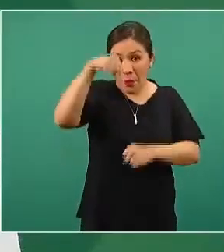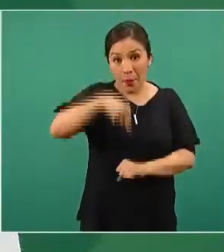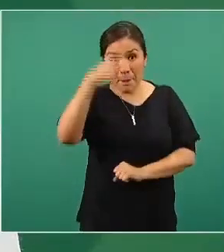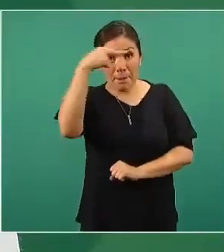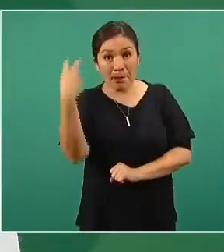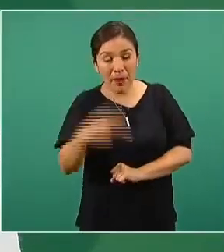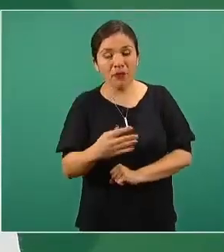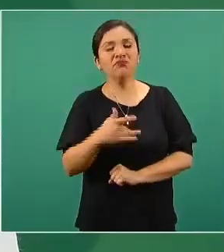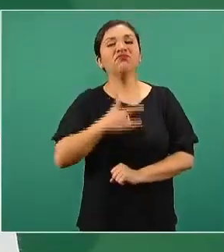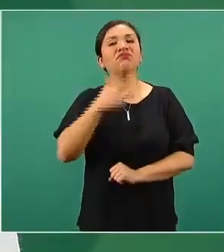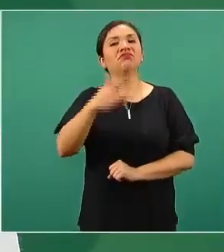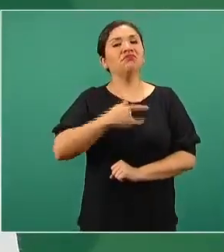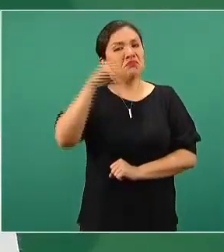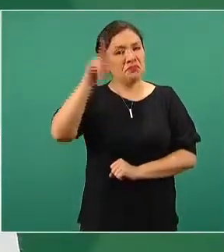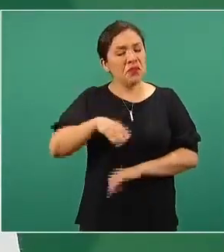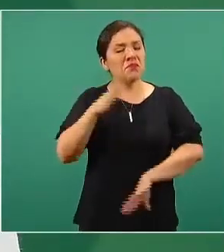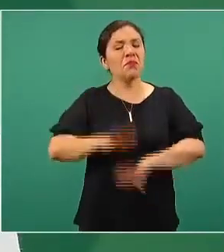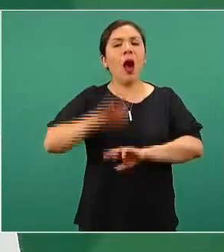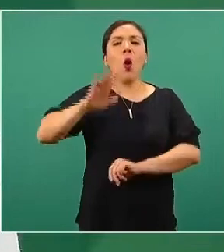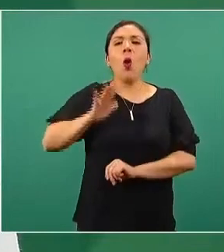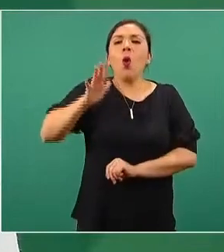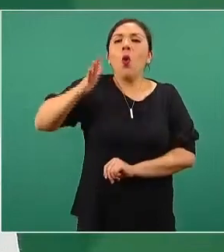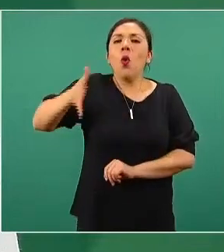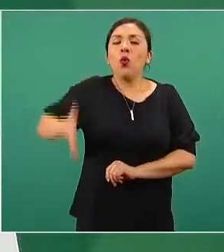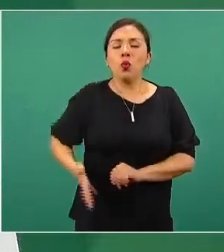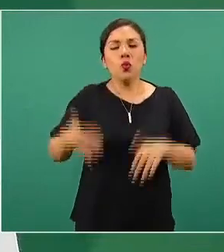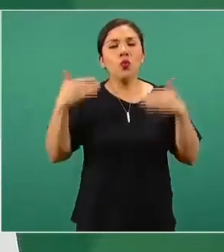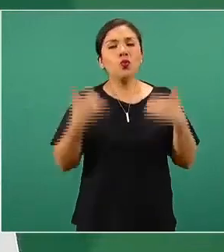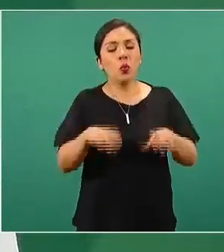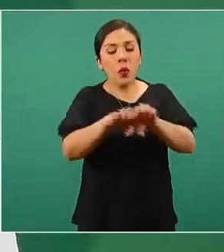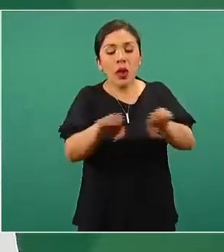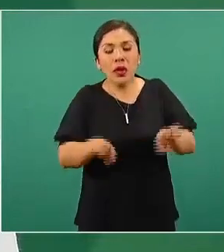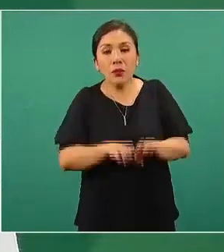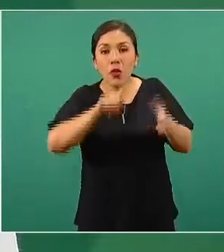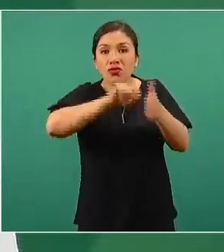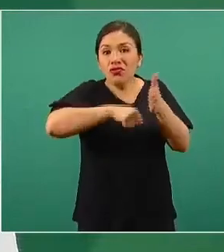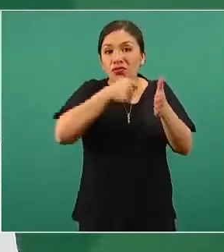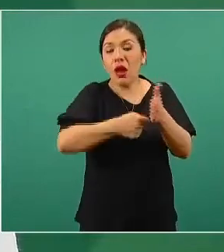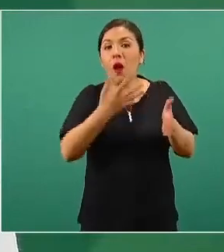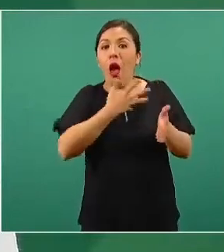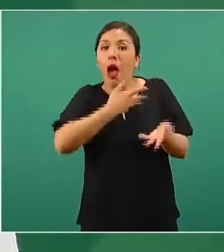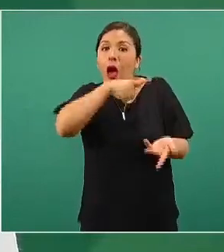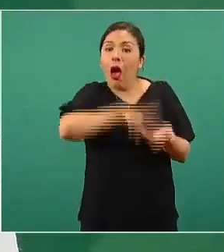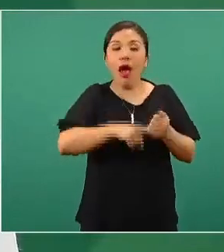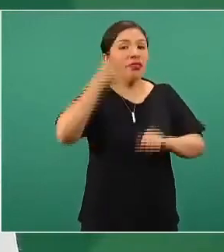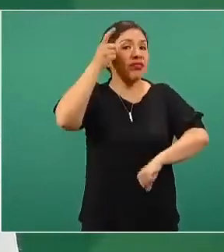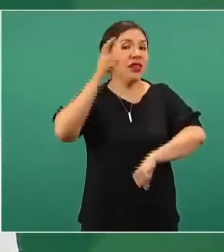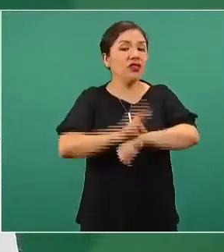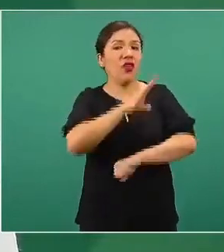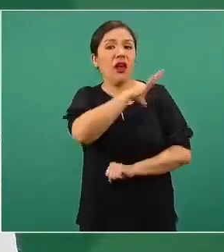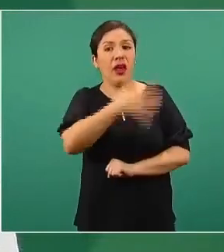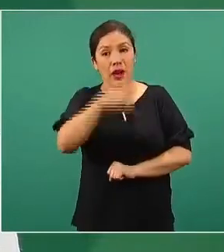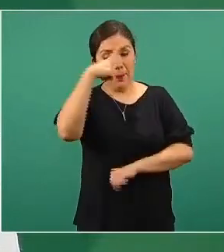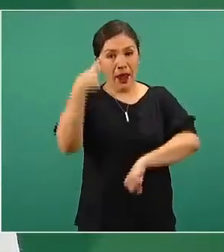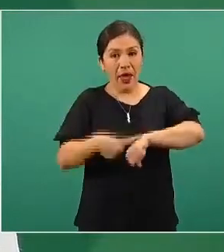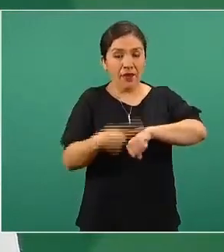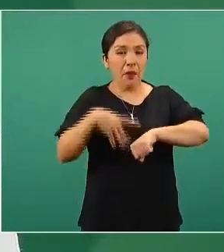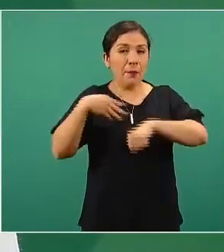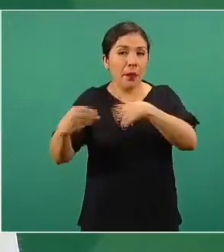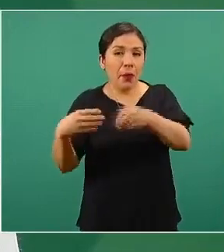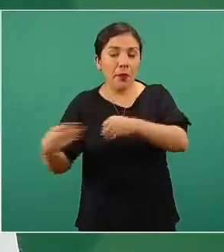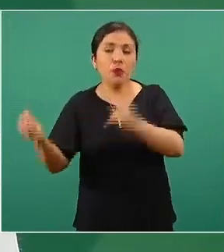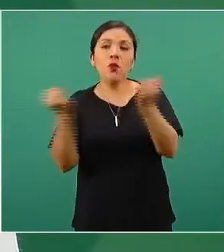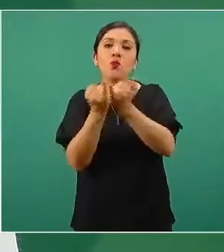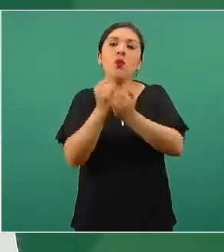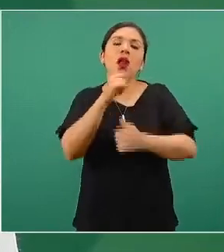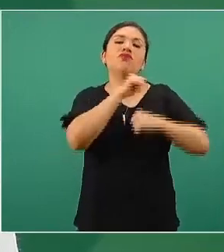México se puede sentir muy orgulloso del equipo técnico que tiene en la Dirección General de Epidemiología y en el Instituto